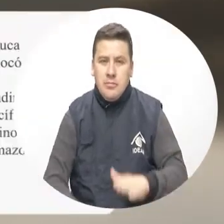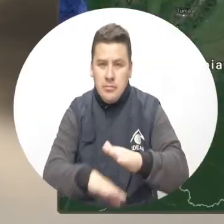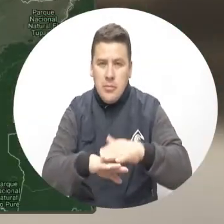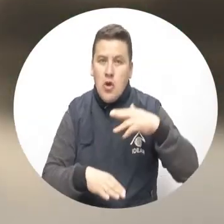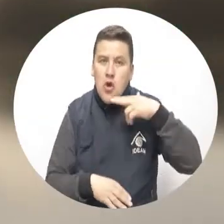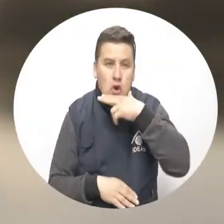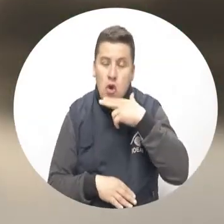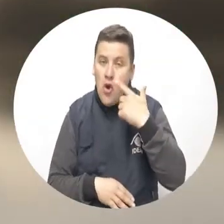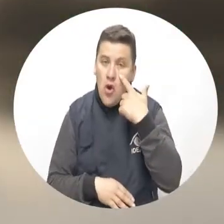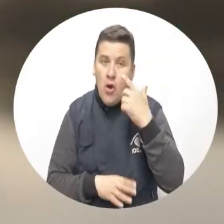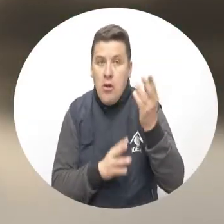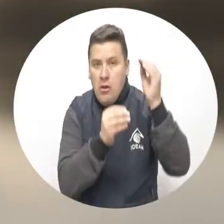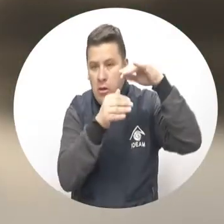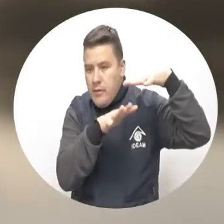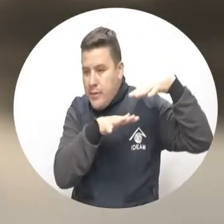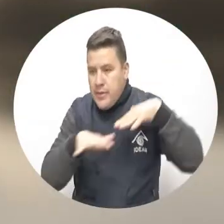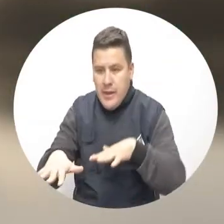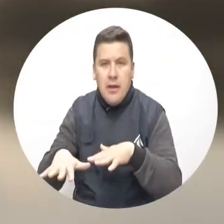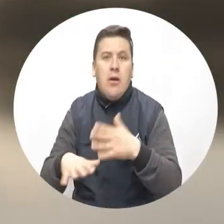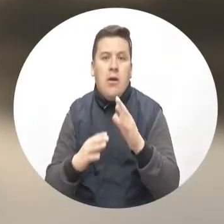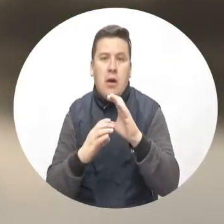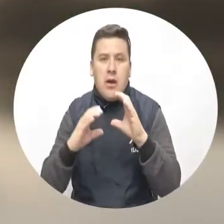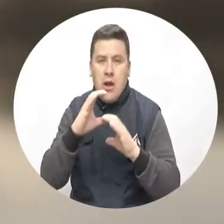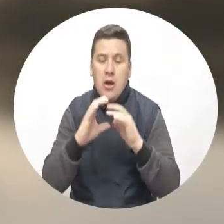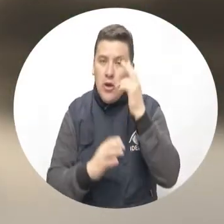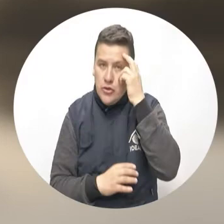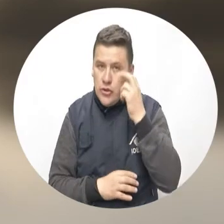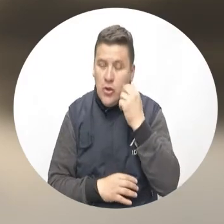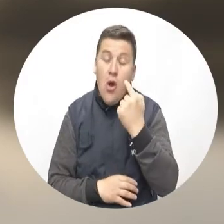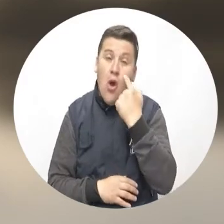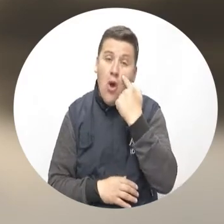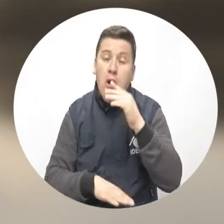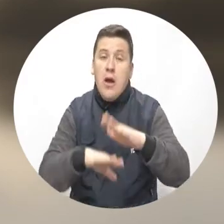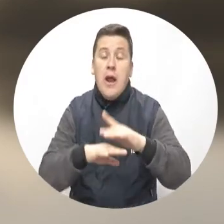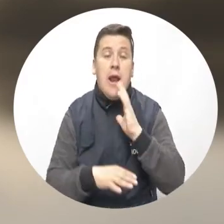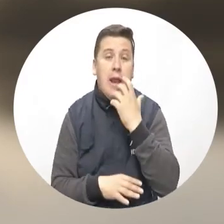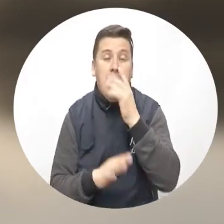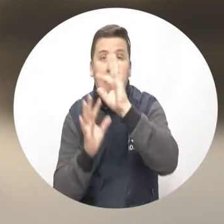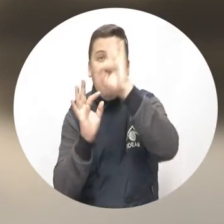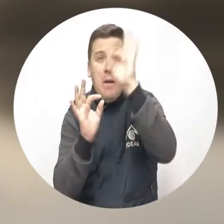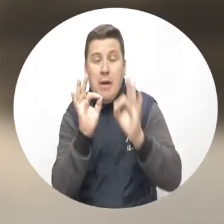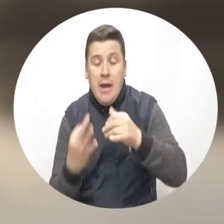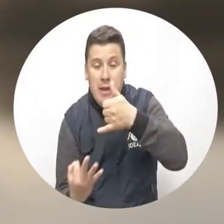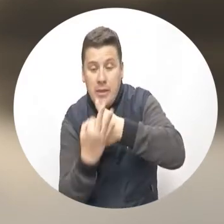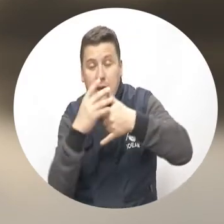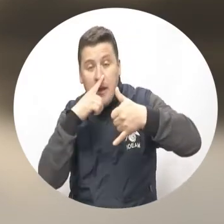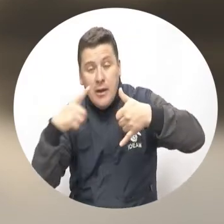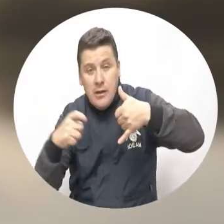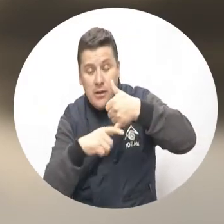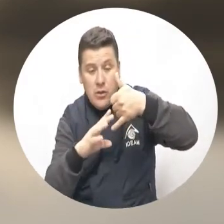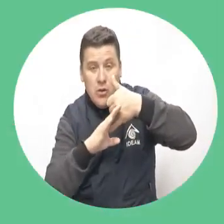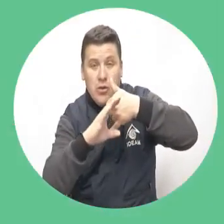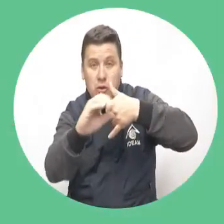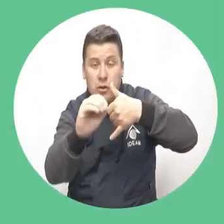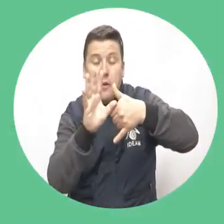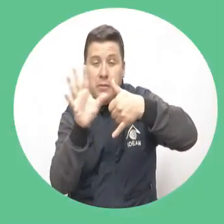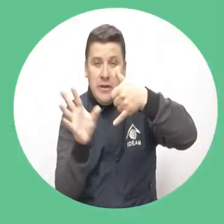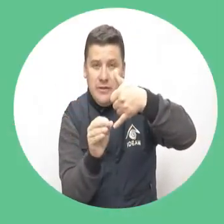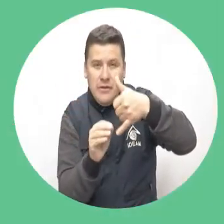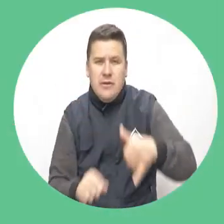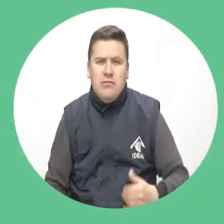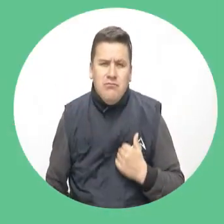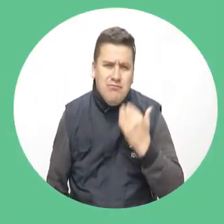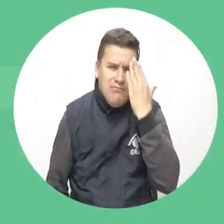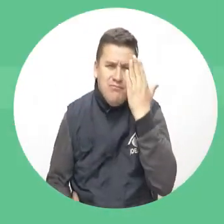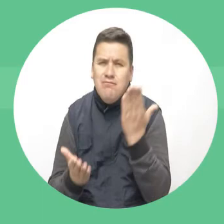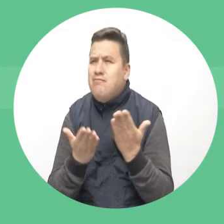alerta roja por deslizamientos en sectores de Cauca y Chocó alerta naranja en las regiones Andina, Amazonía, Orinoquia y Pacífica